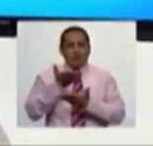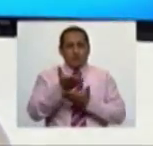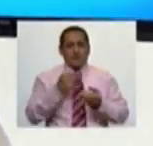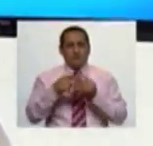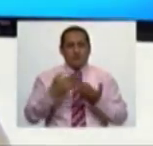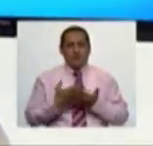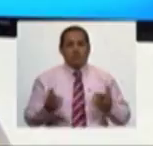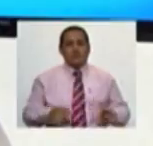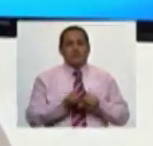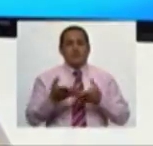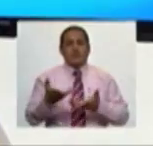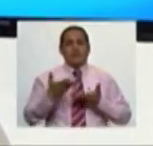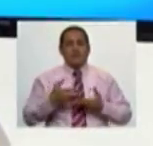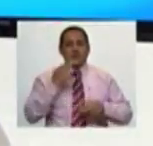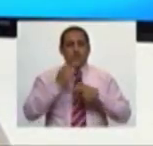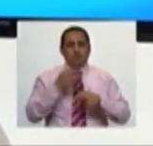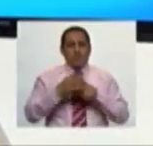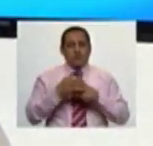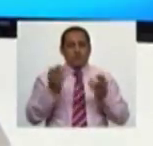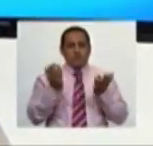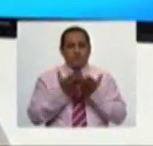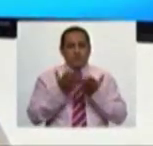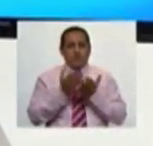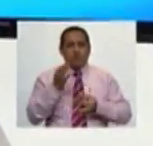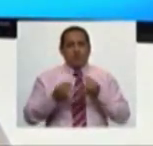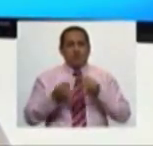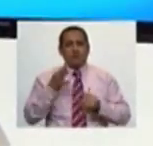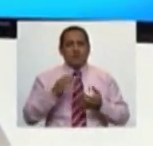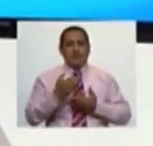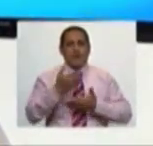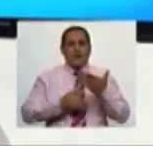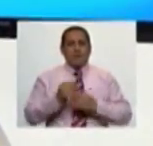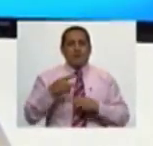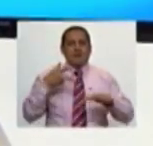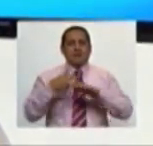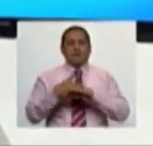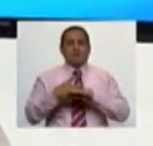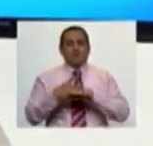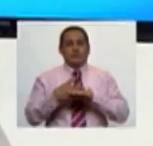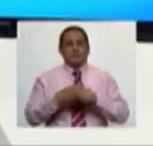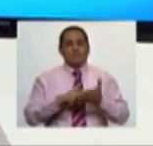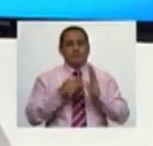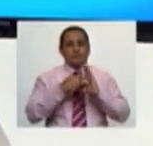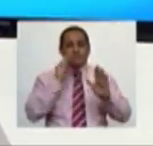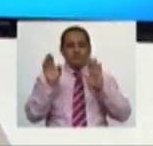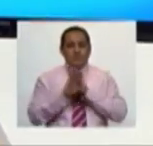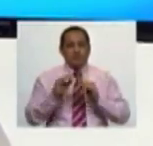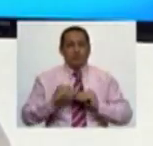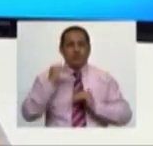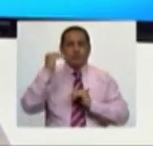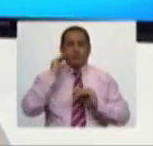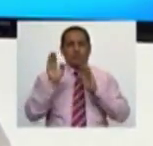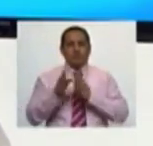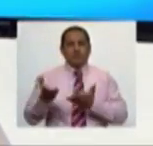puede interponer en este tipo de casos si recibe el nombre cierto académico o jurisprudencial, que es el habeas corpus restrictivo, ¿no? Que es